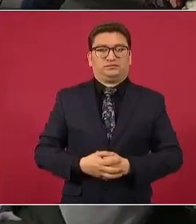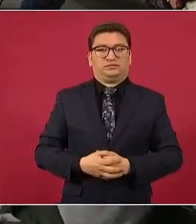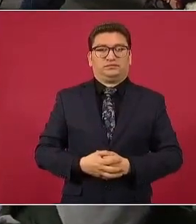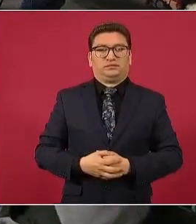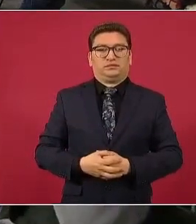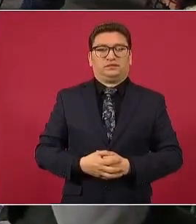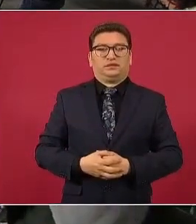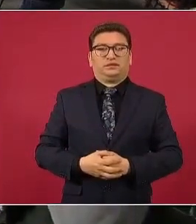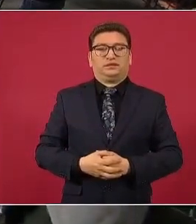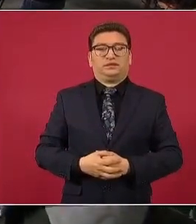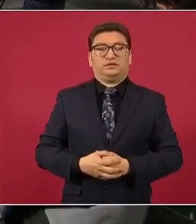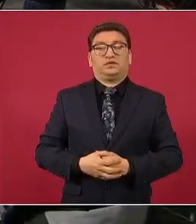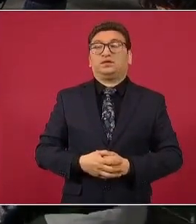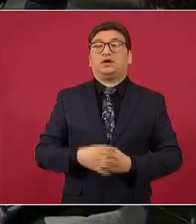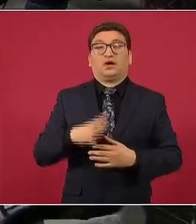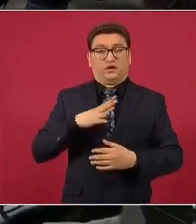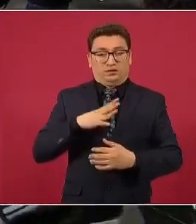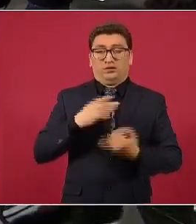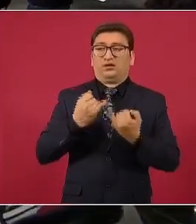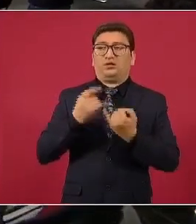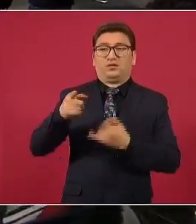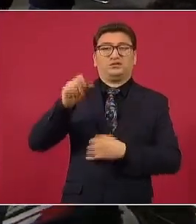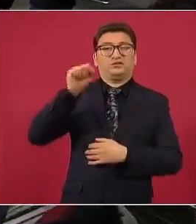los sindicatos universitarios,